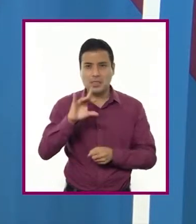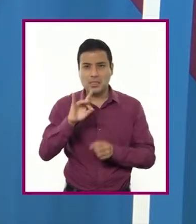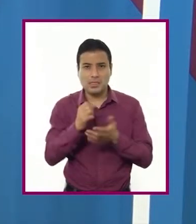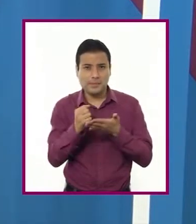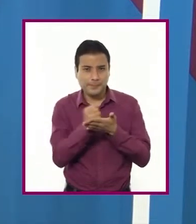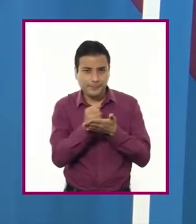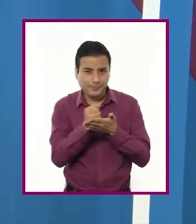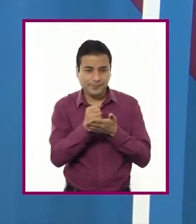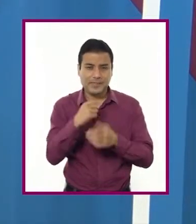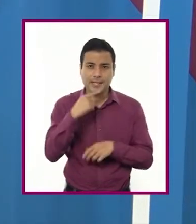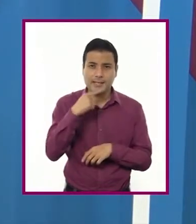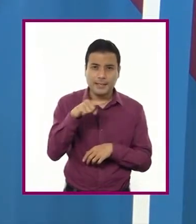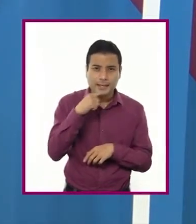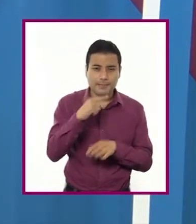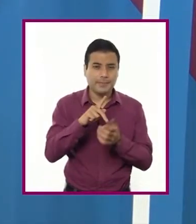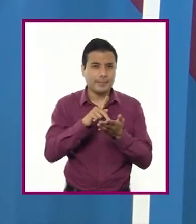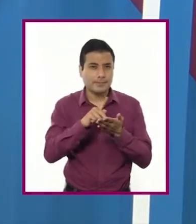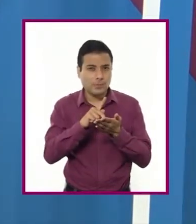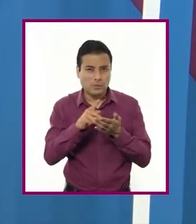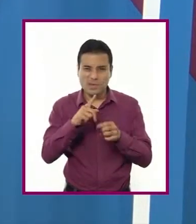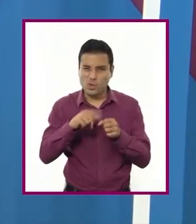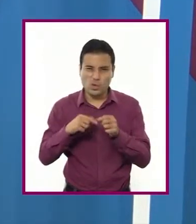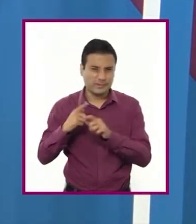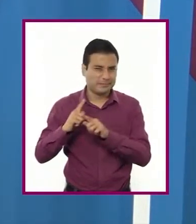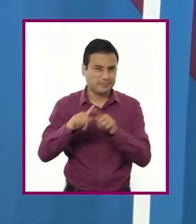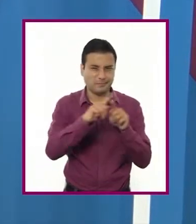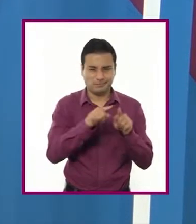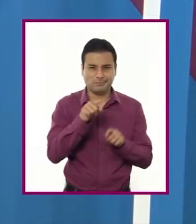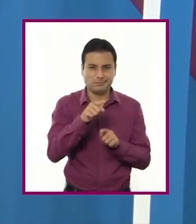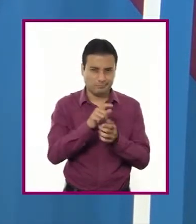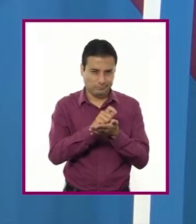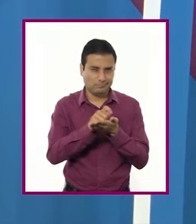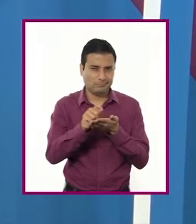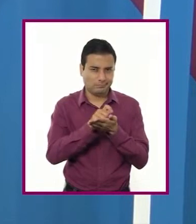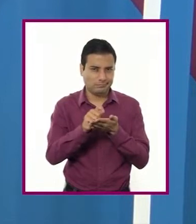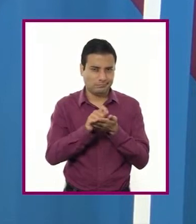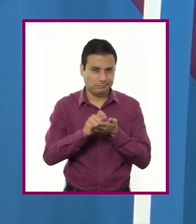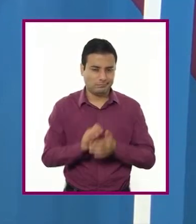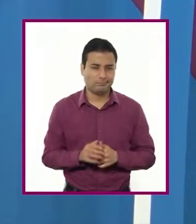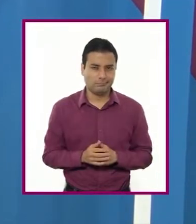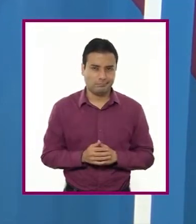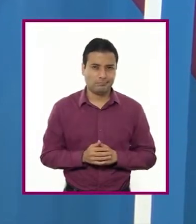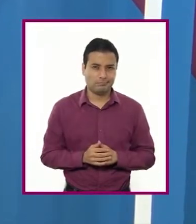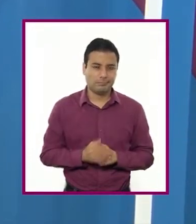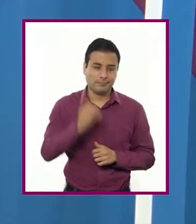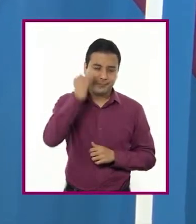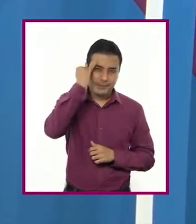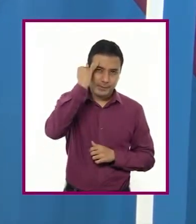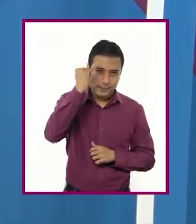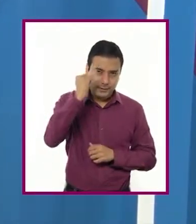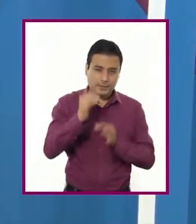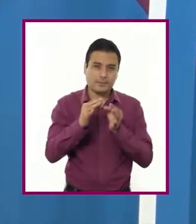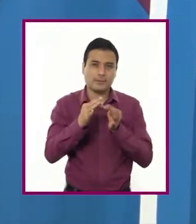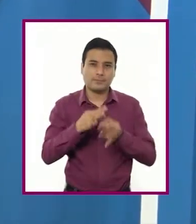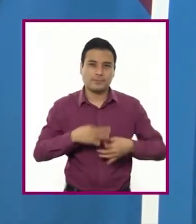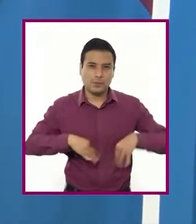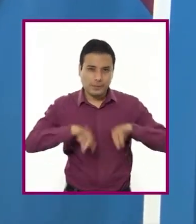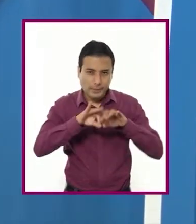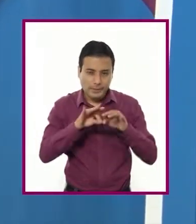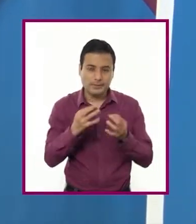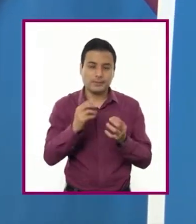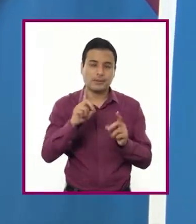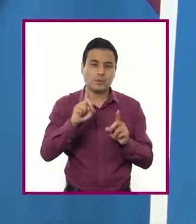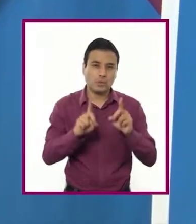o bolígrafo y colores para registrar las ideas principales, así como dudas y reflexiones para que